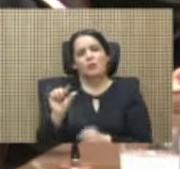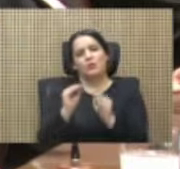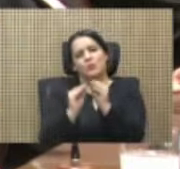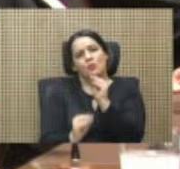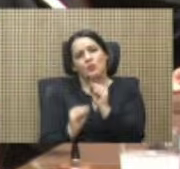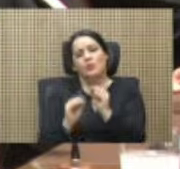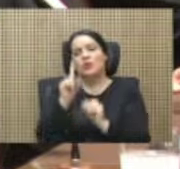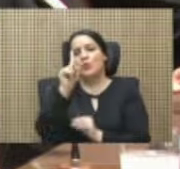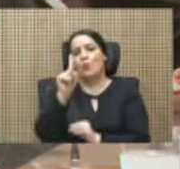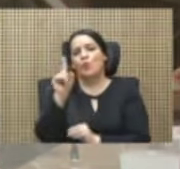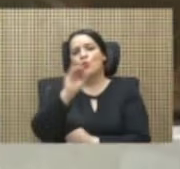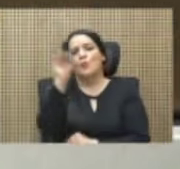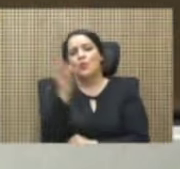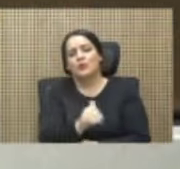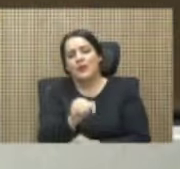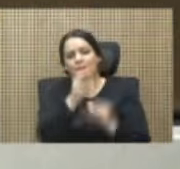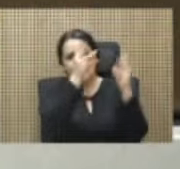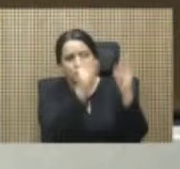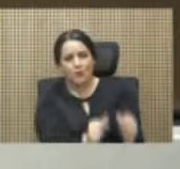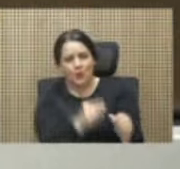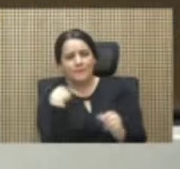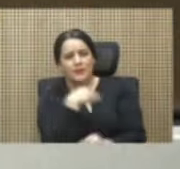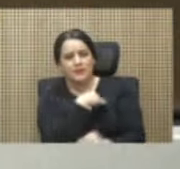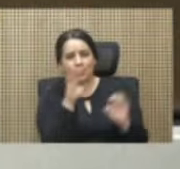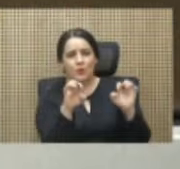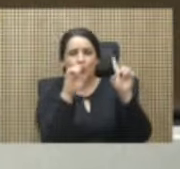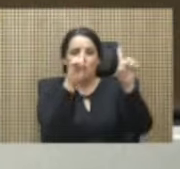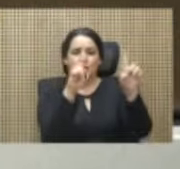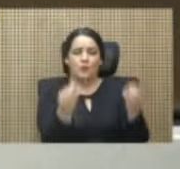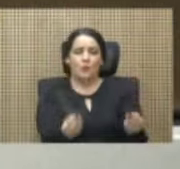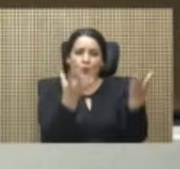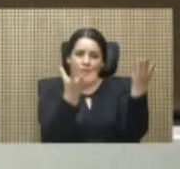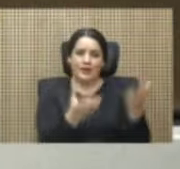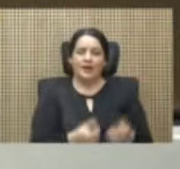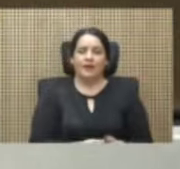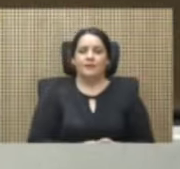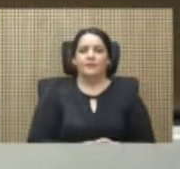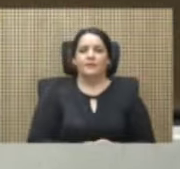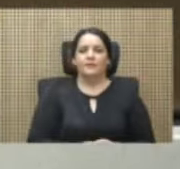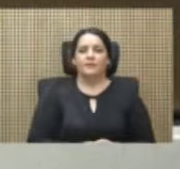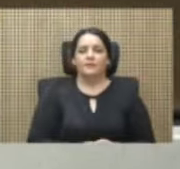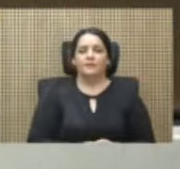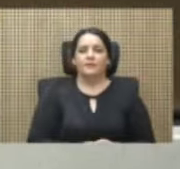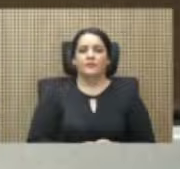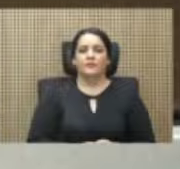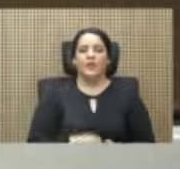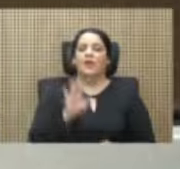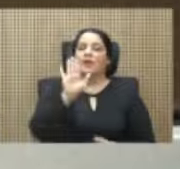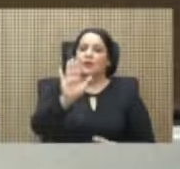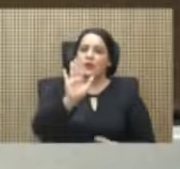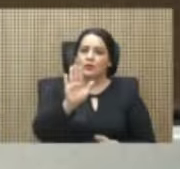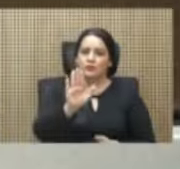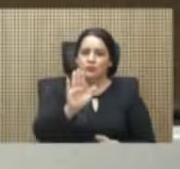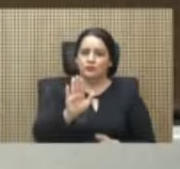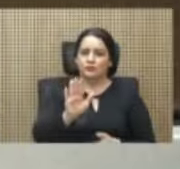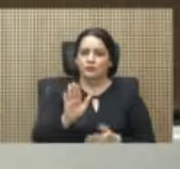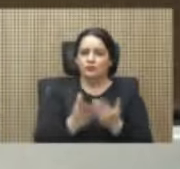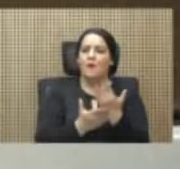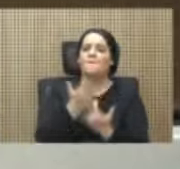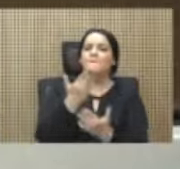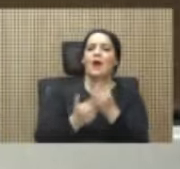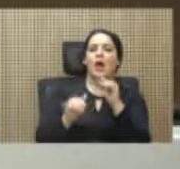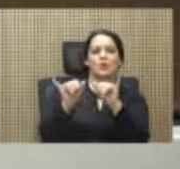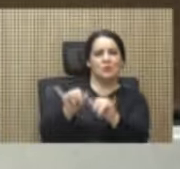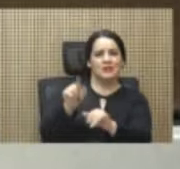del presupuesto del Ministerio de Educación Pública en sus manos está señor presidente